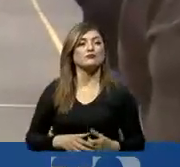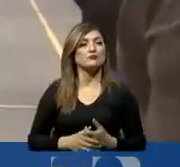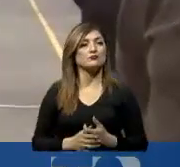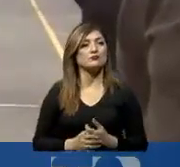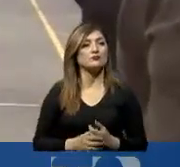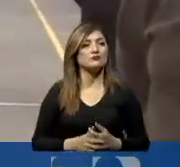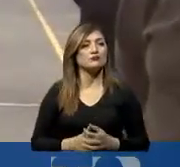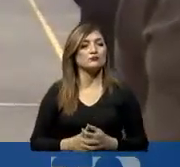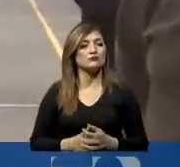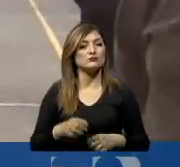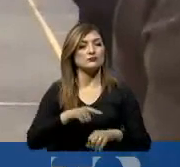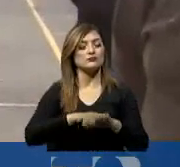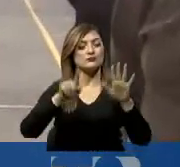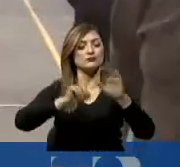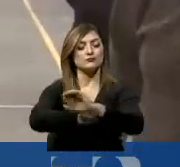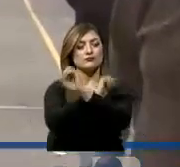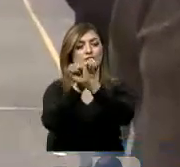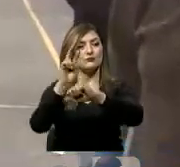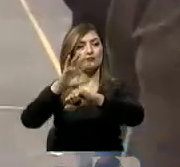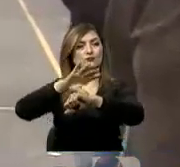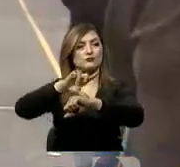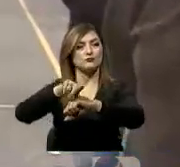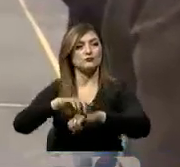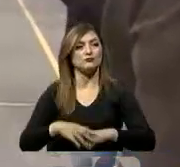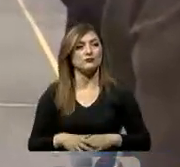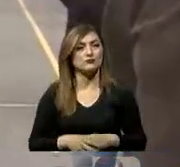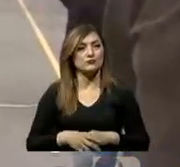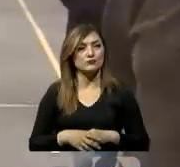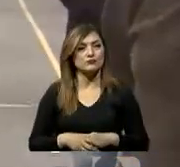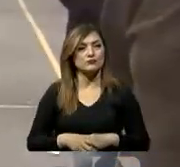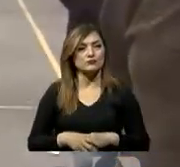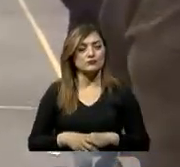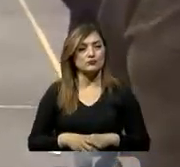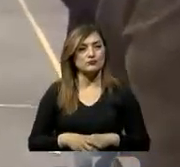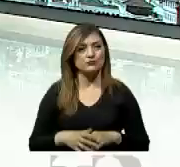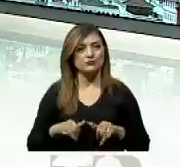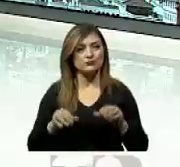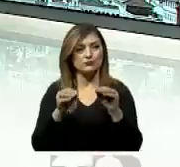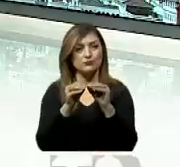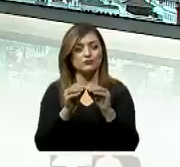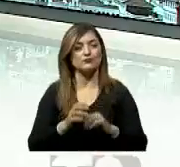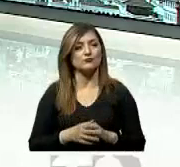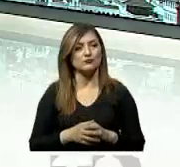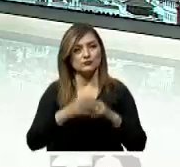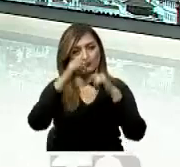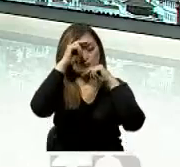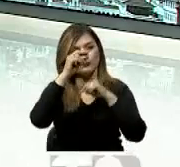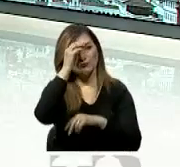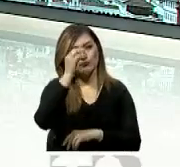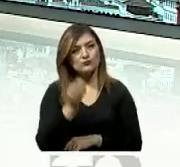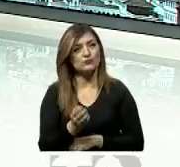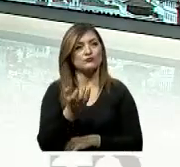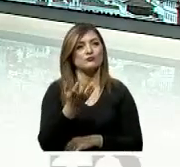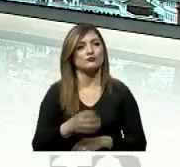este tema. Cuando son exactamente las 6:00 a.m. con 25 minutos. Regreso con ustedes, compañeras de estudio, que nos tienen más noticias.